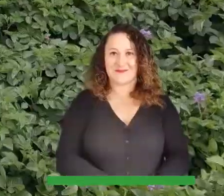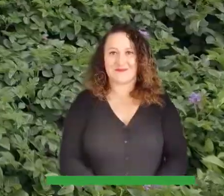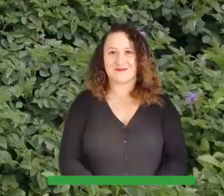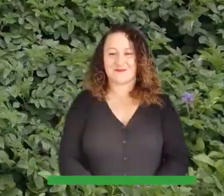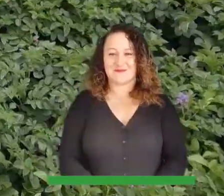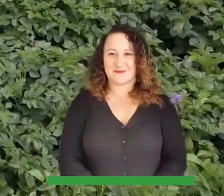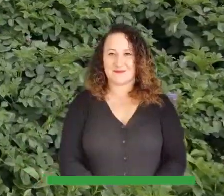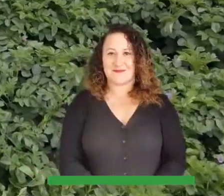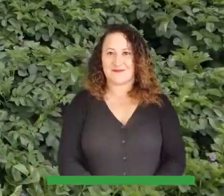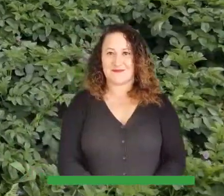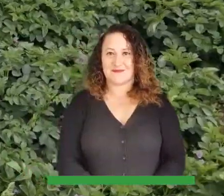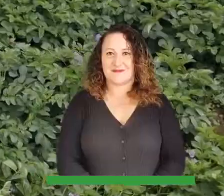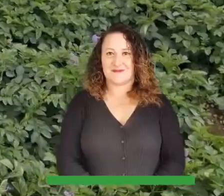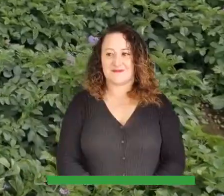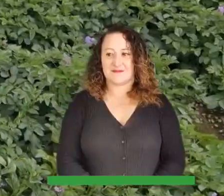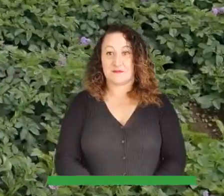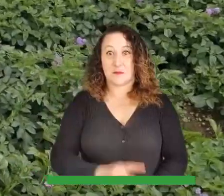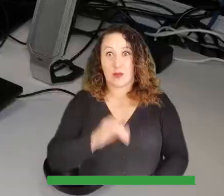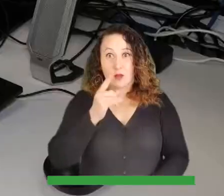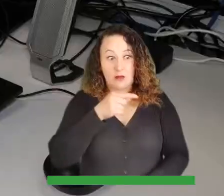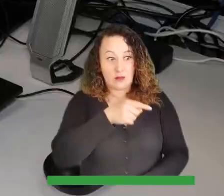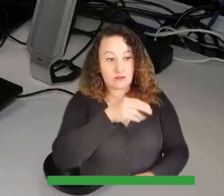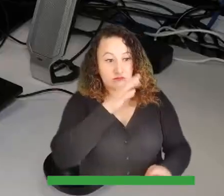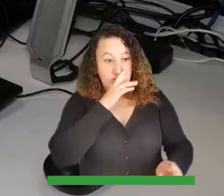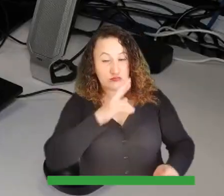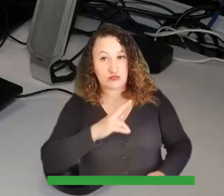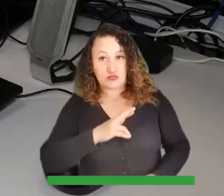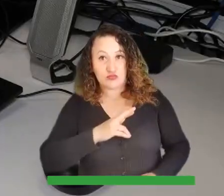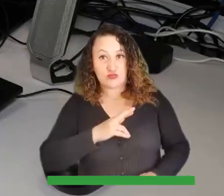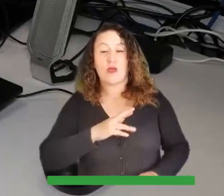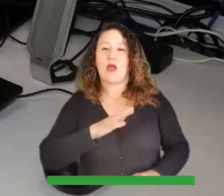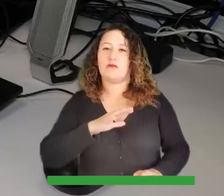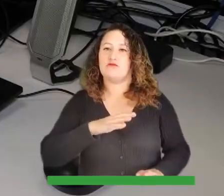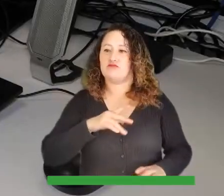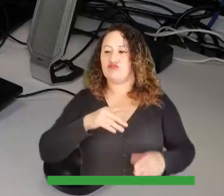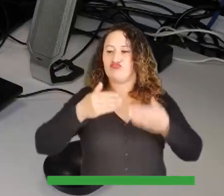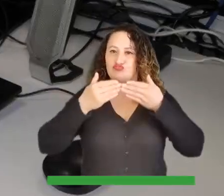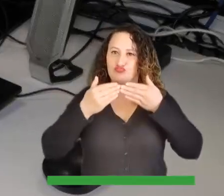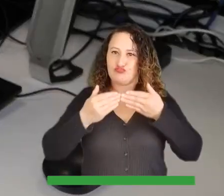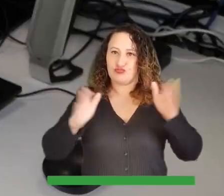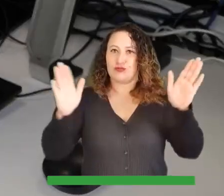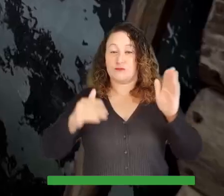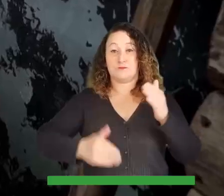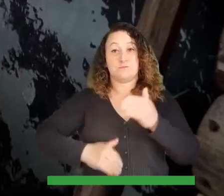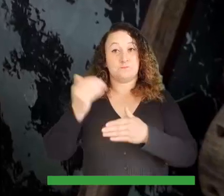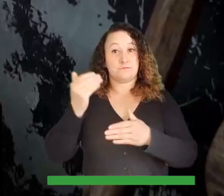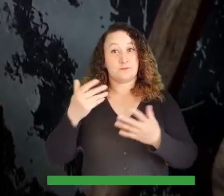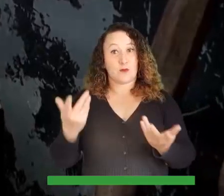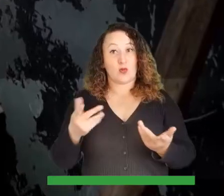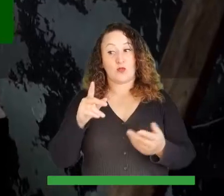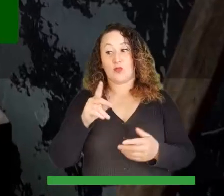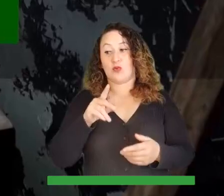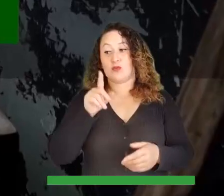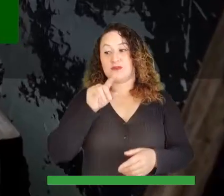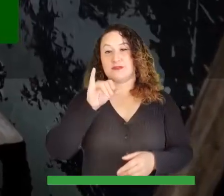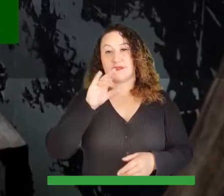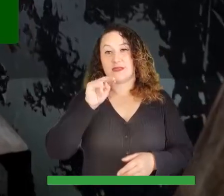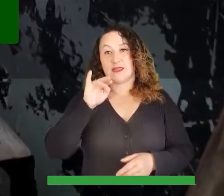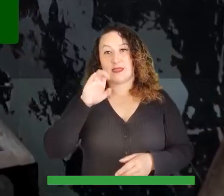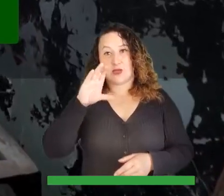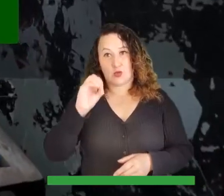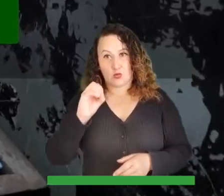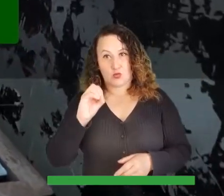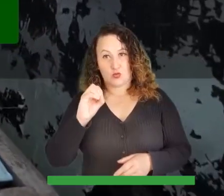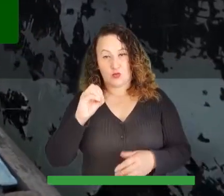atenderla. Cuando uno de ellos responda al llamado, se dará apertura al caso por medio del Sineco para